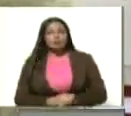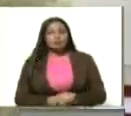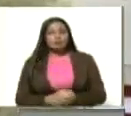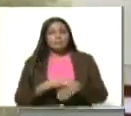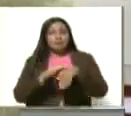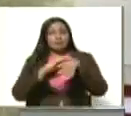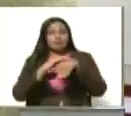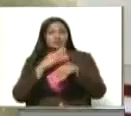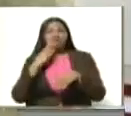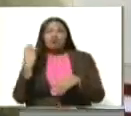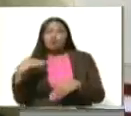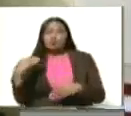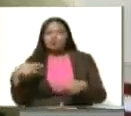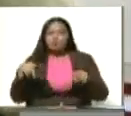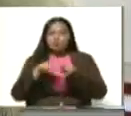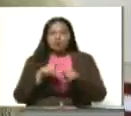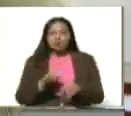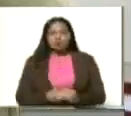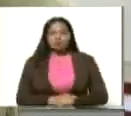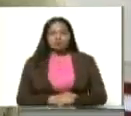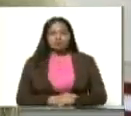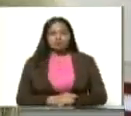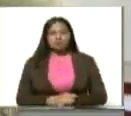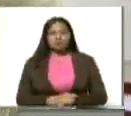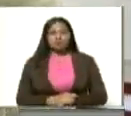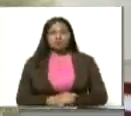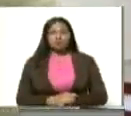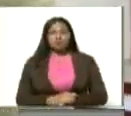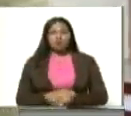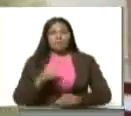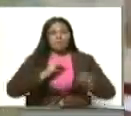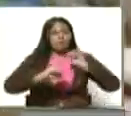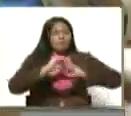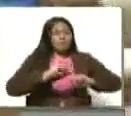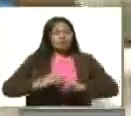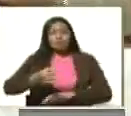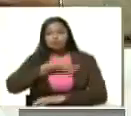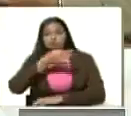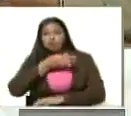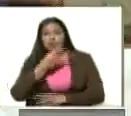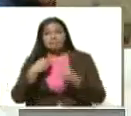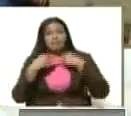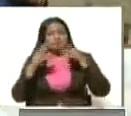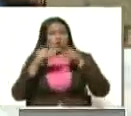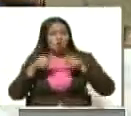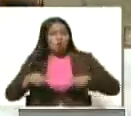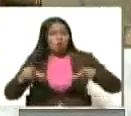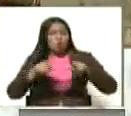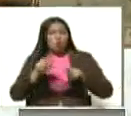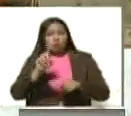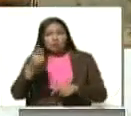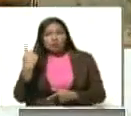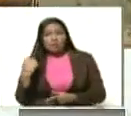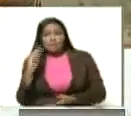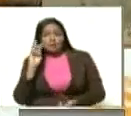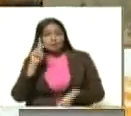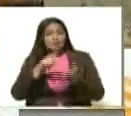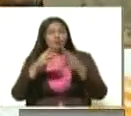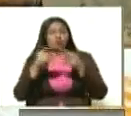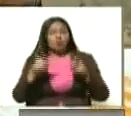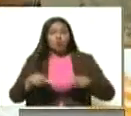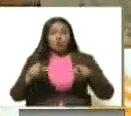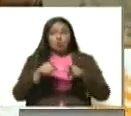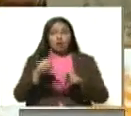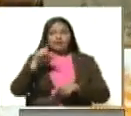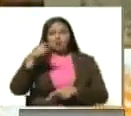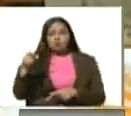de la Juventud, comunas y movimientos sociales, hacemos vida en todos estos espacios. ¿Ustedes tienen participación en cada uno de esos espacios que ustedes están